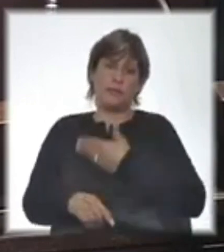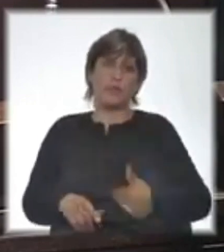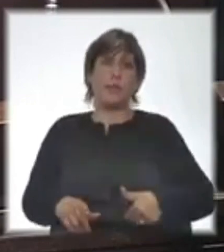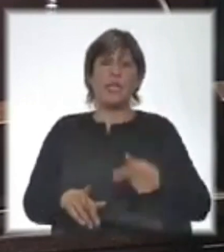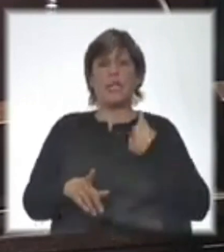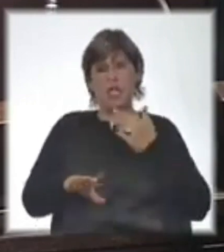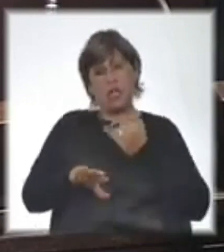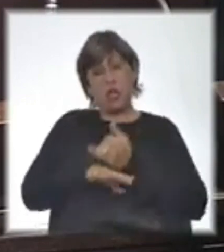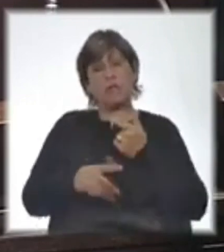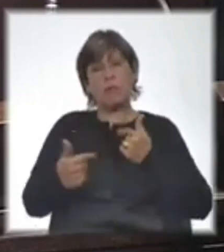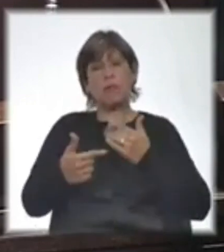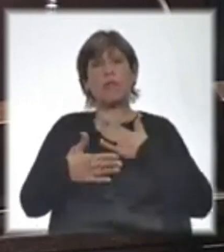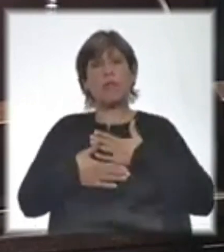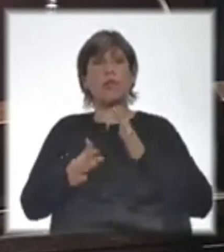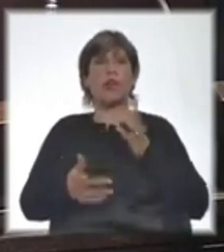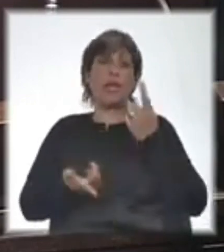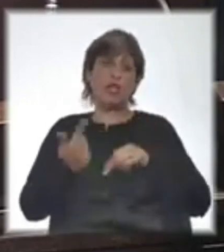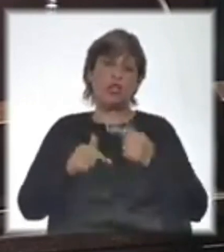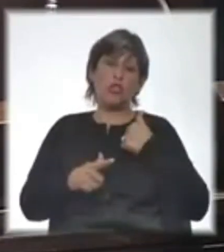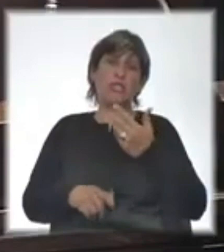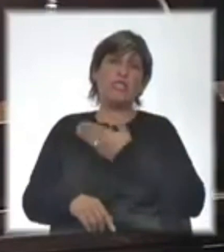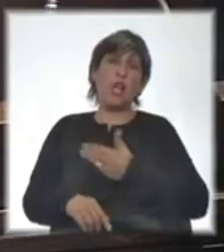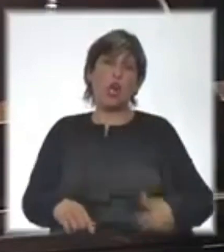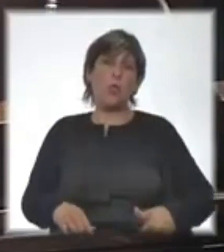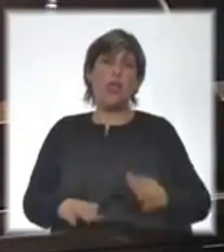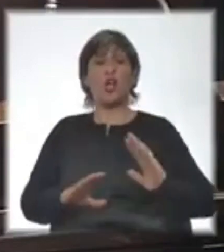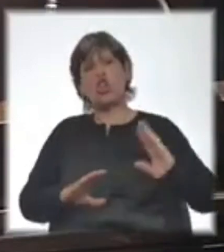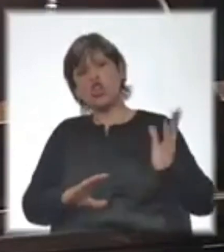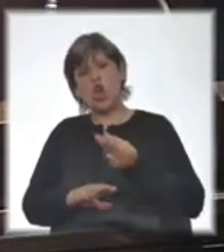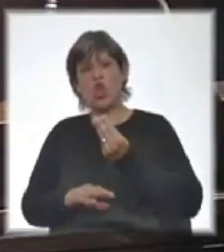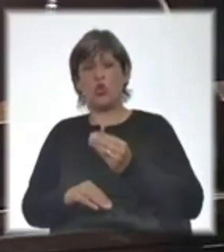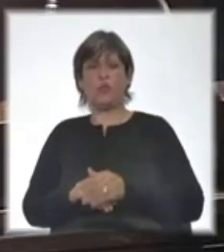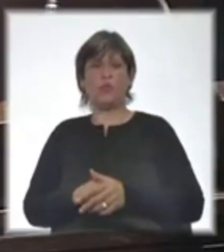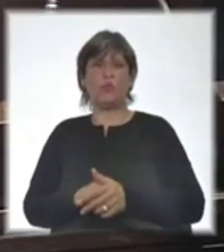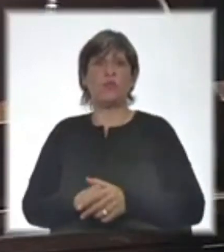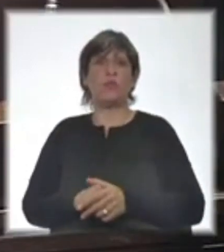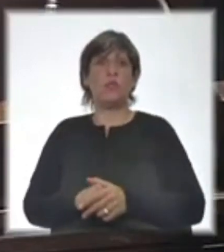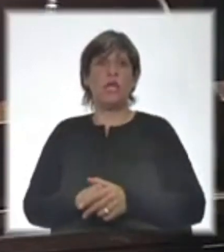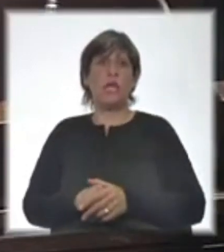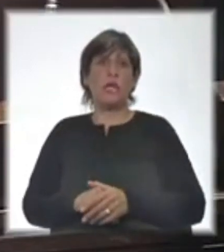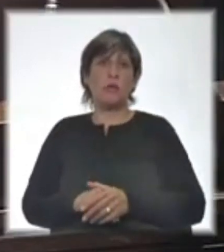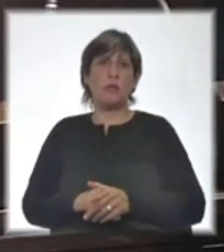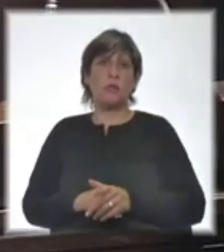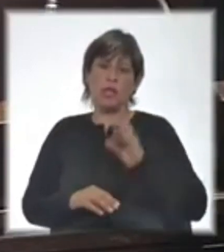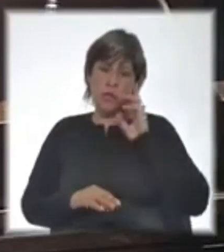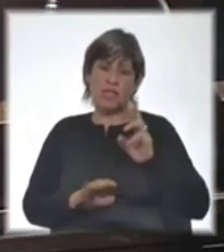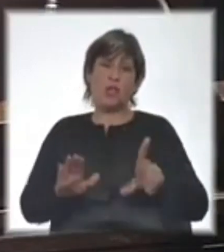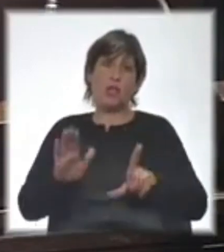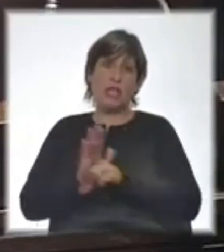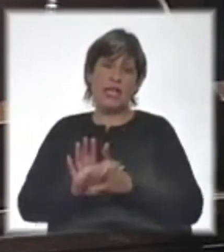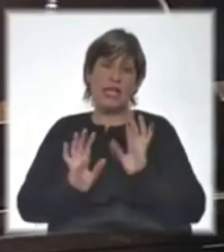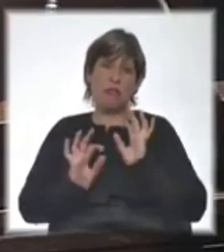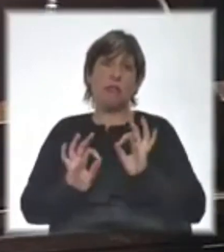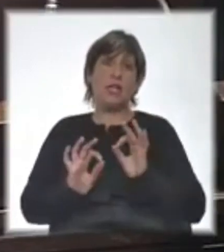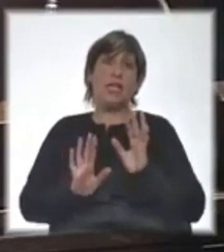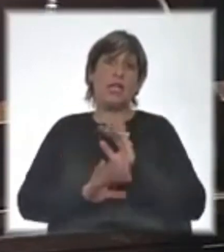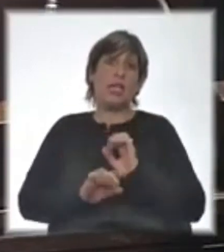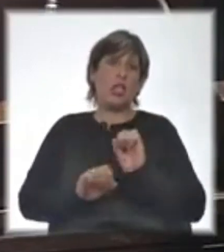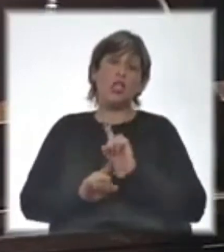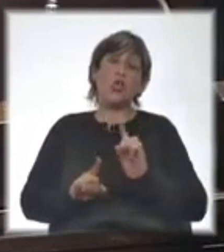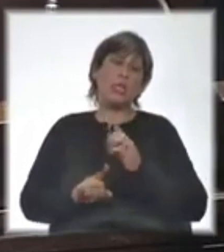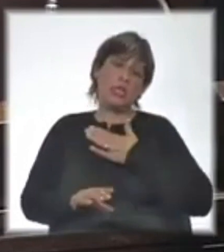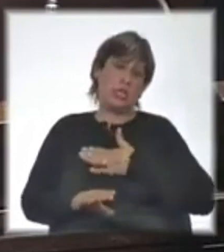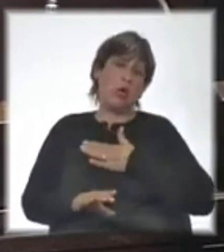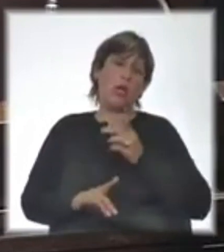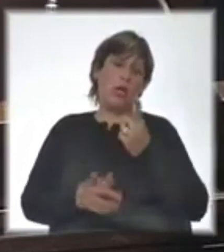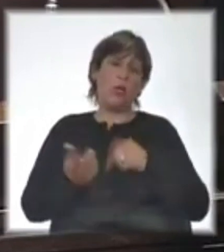error mío. Entonces el gobierno, todo el gobierno, legítimamente, se podrá estar en desacuerdo, pero no es